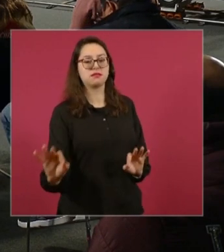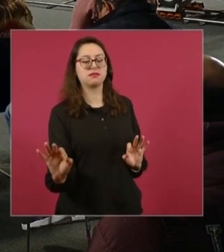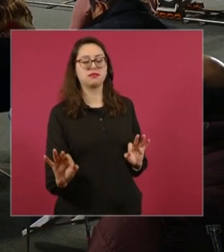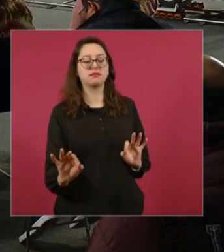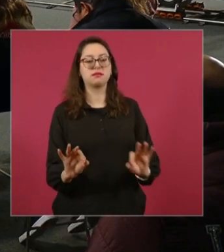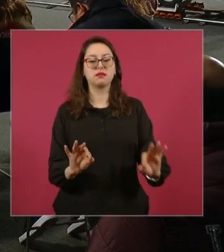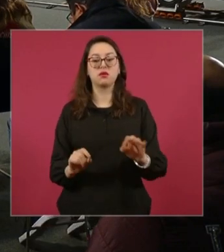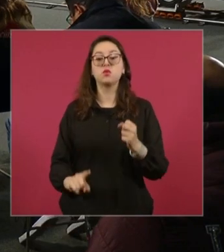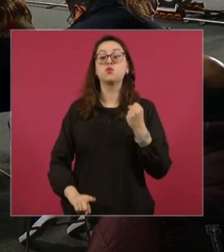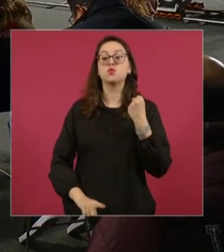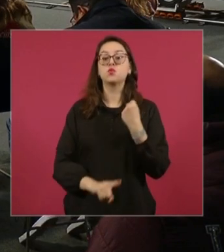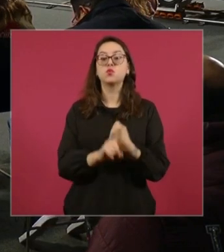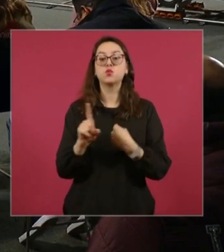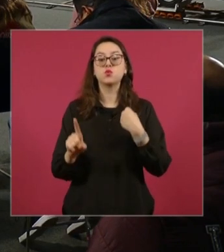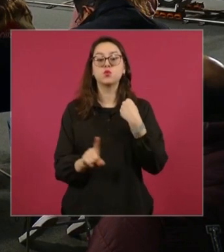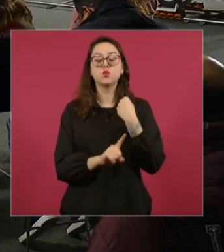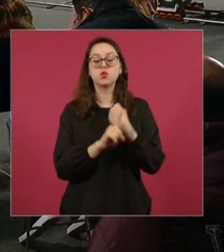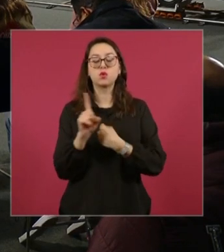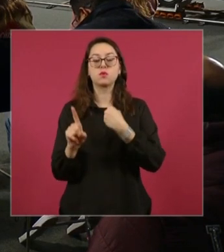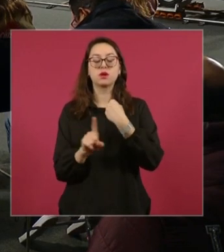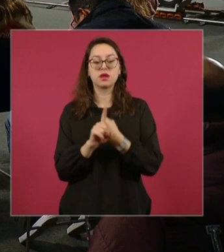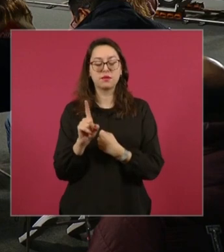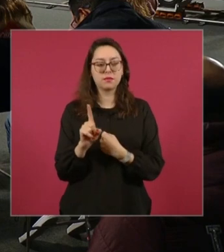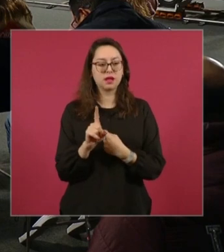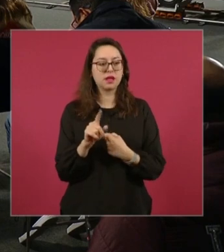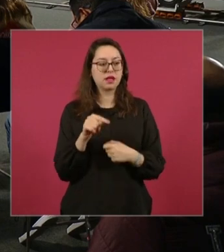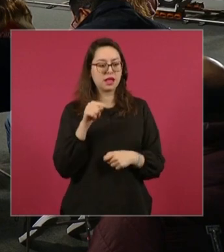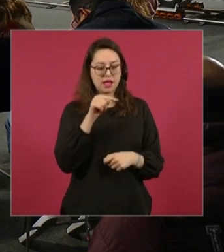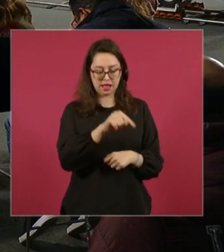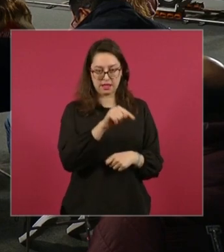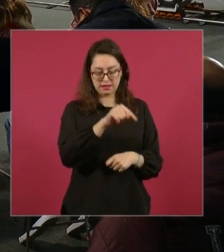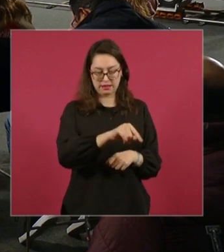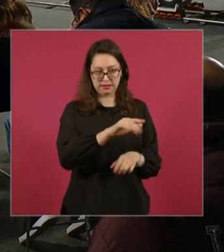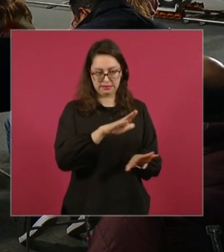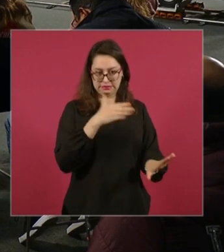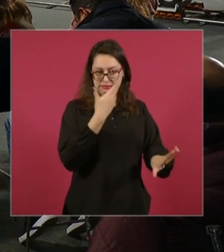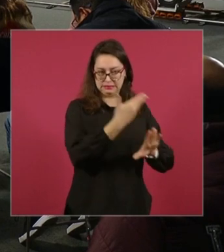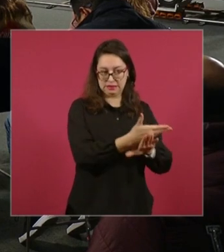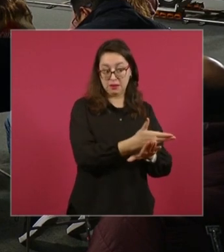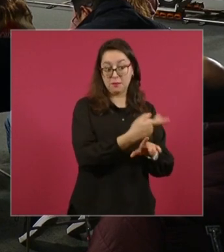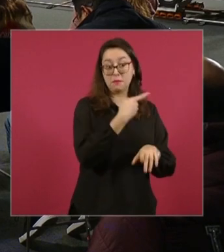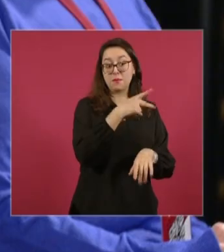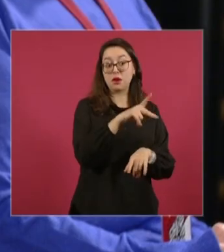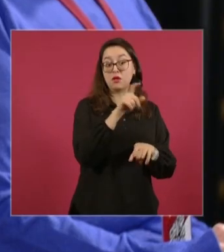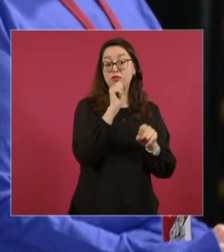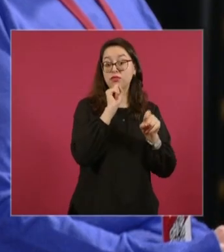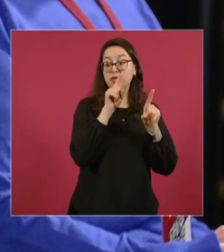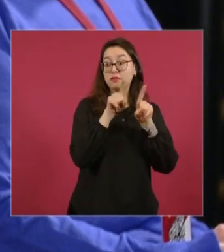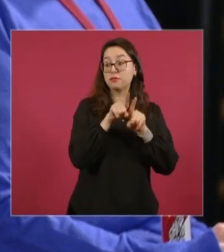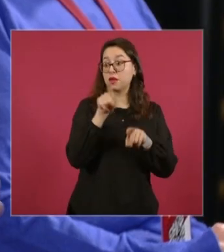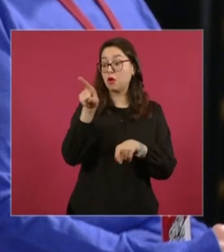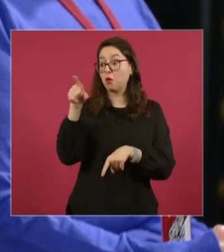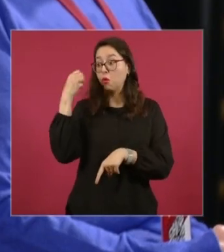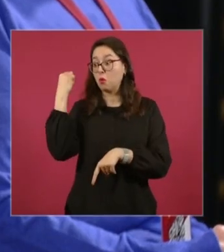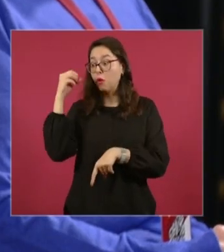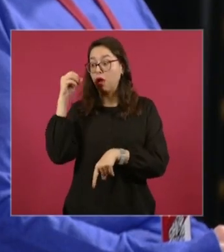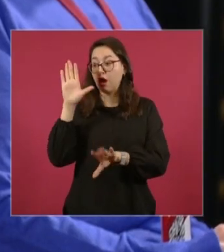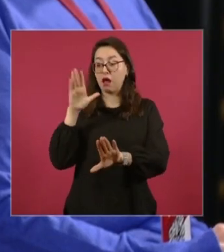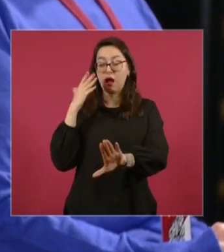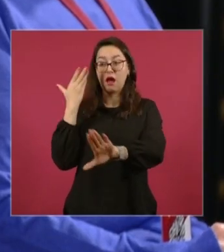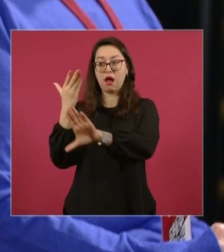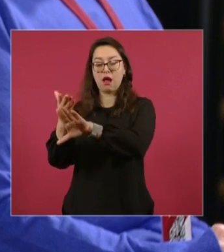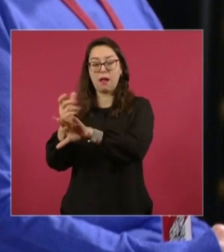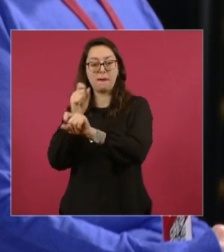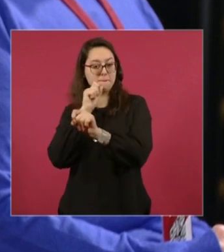qué sé yo, en Mismaloya, y ahora está apareciendo en Oaxaca haciendo una situación muy